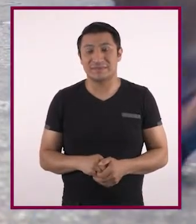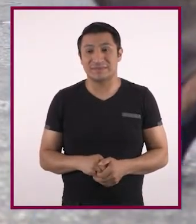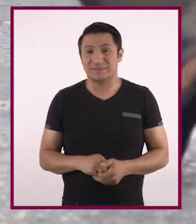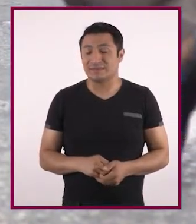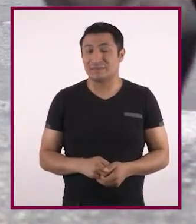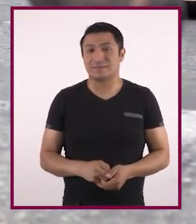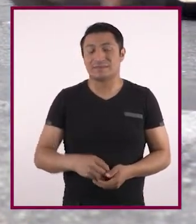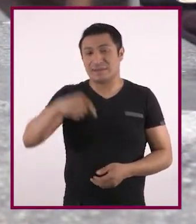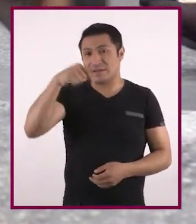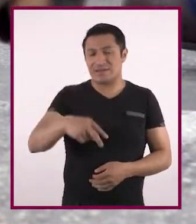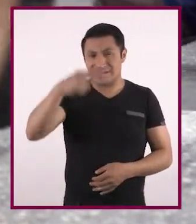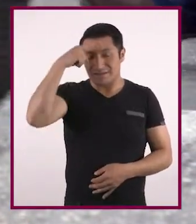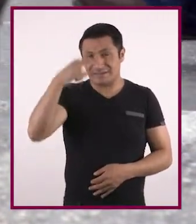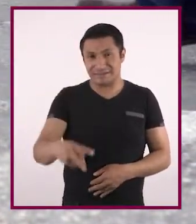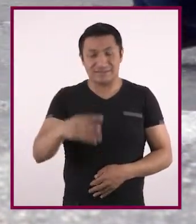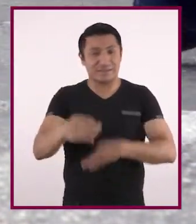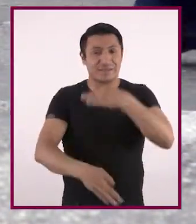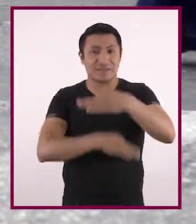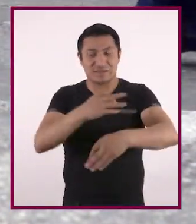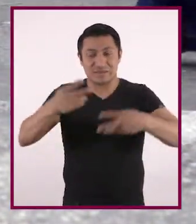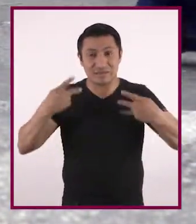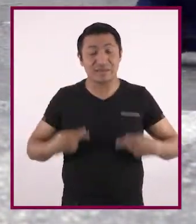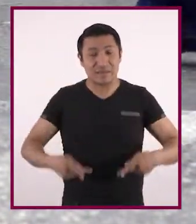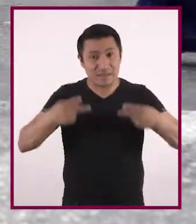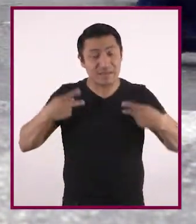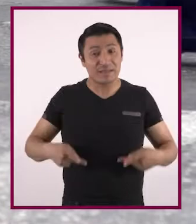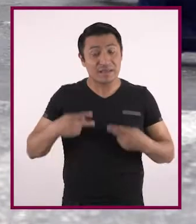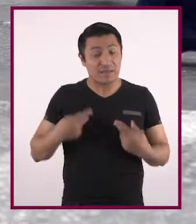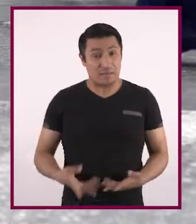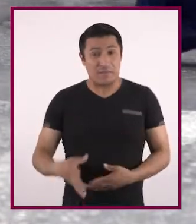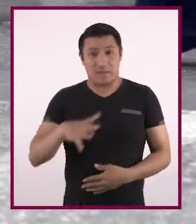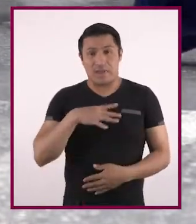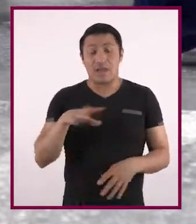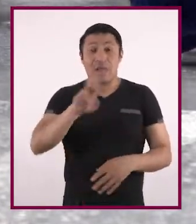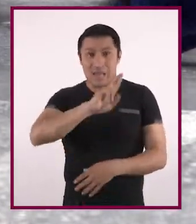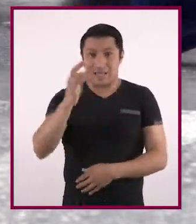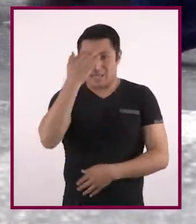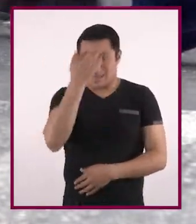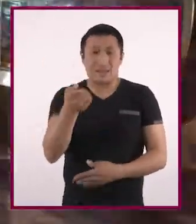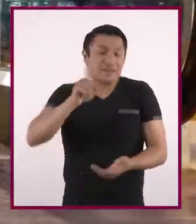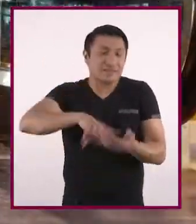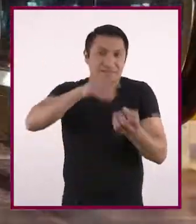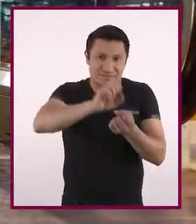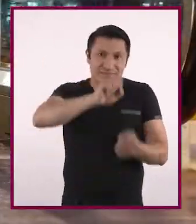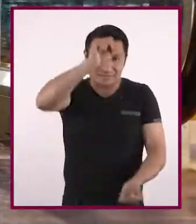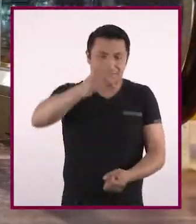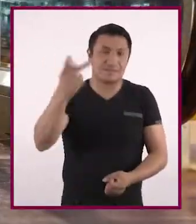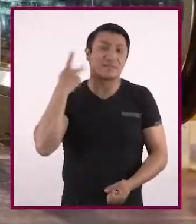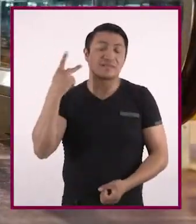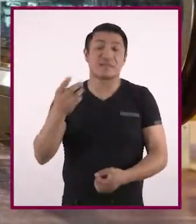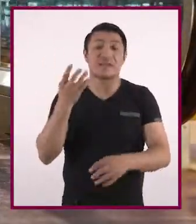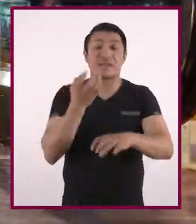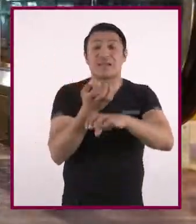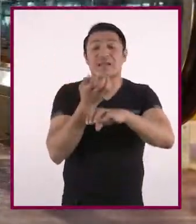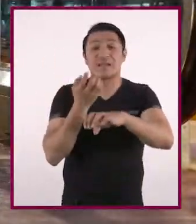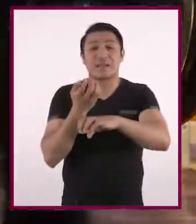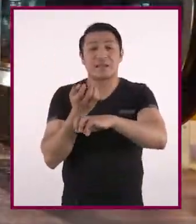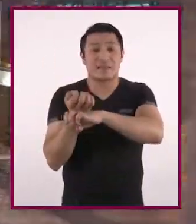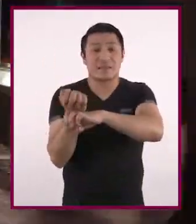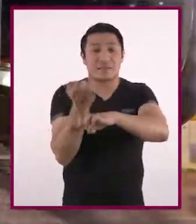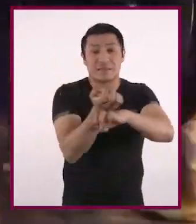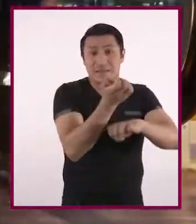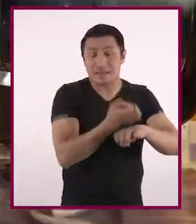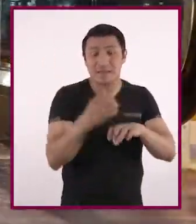Aunque en México, todas las ciudadanas y todos los ciudadanos estamos reconocidos por la Constitución Política de los Estados